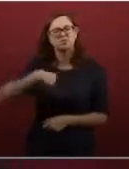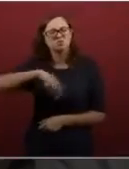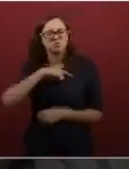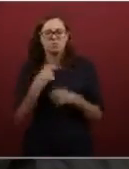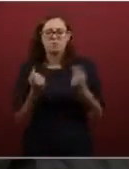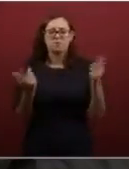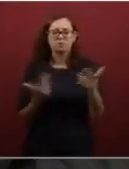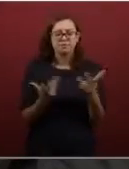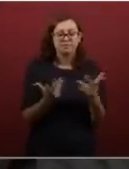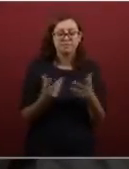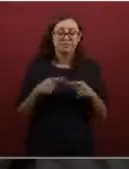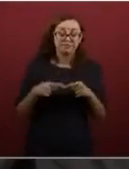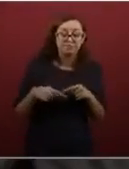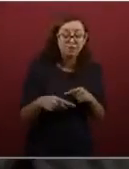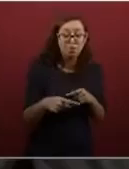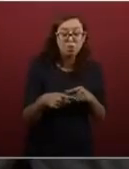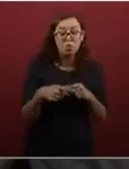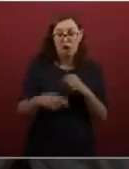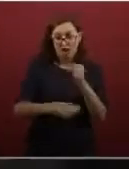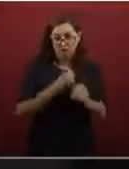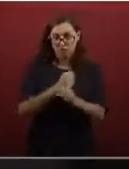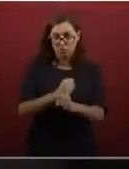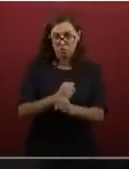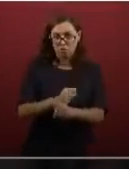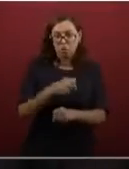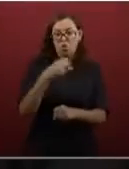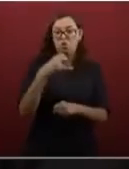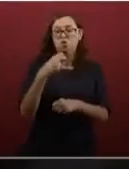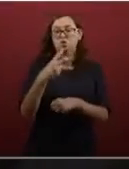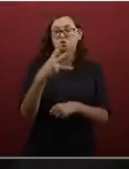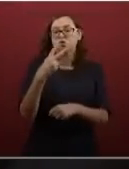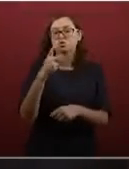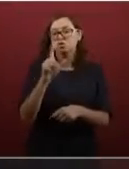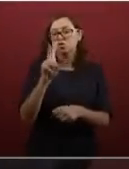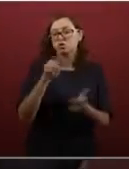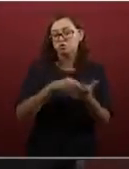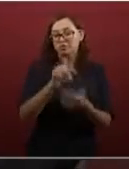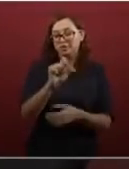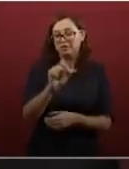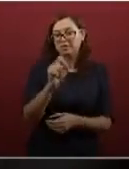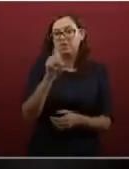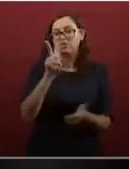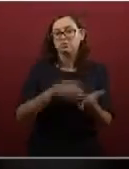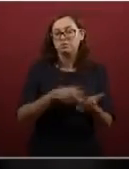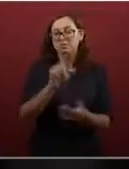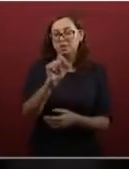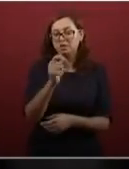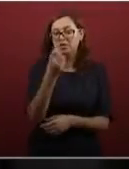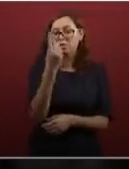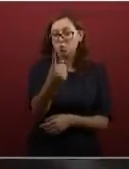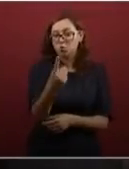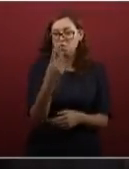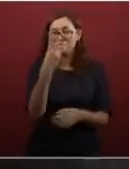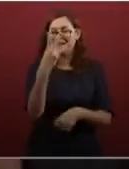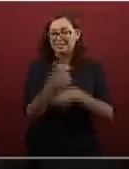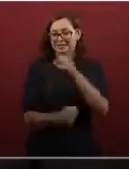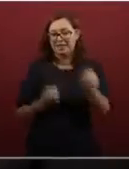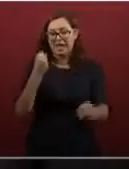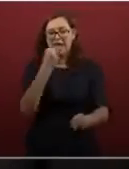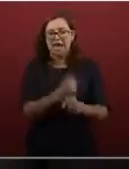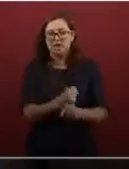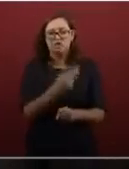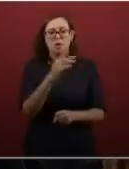este el que viene y el 21 vamos a invertir le vamos a bajar